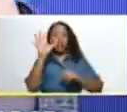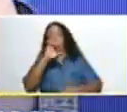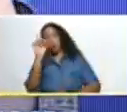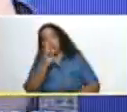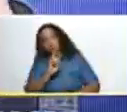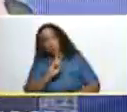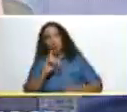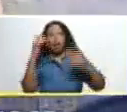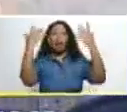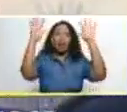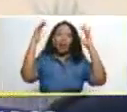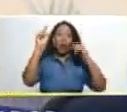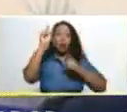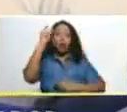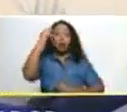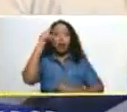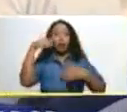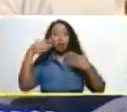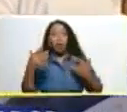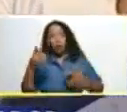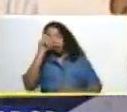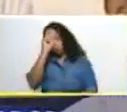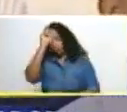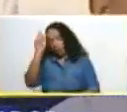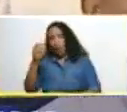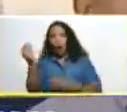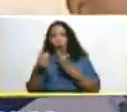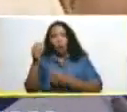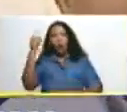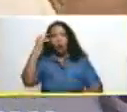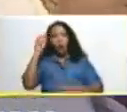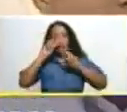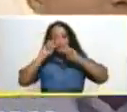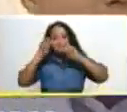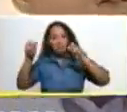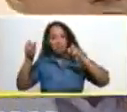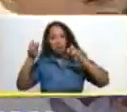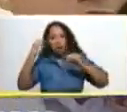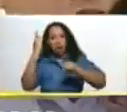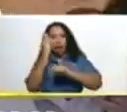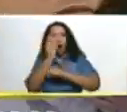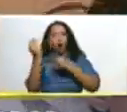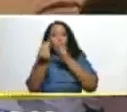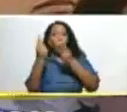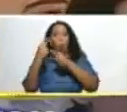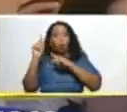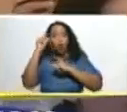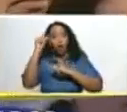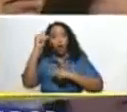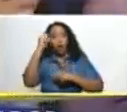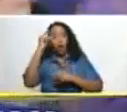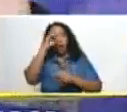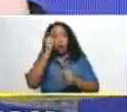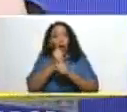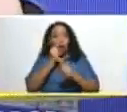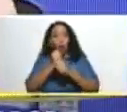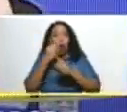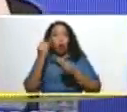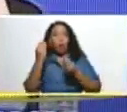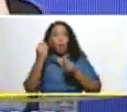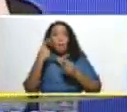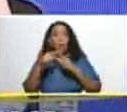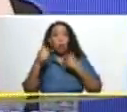de celebrar un día que reconozcamos como el Día del Investigador del Crimen, como existen otros días, el Día del Trabajador, el día que... Pero